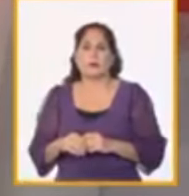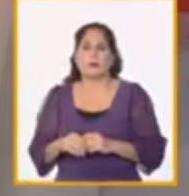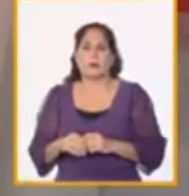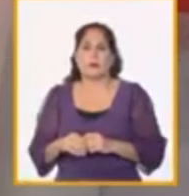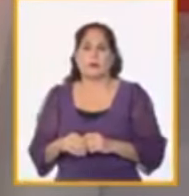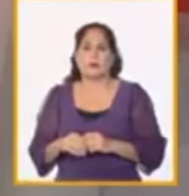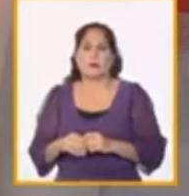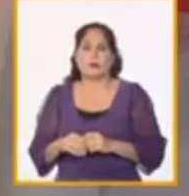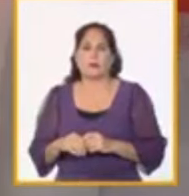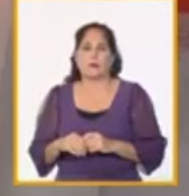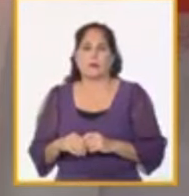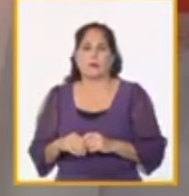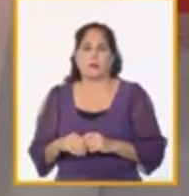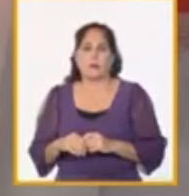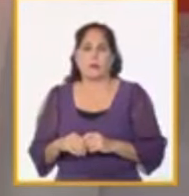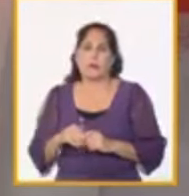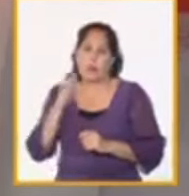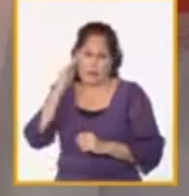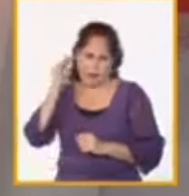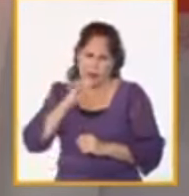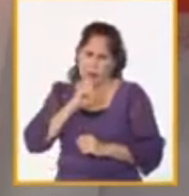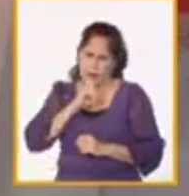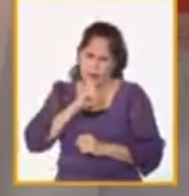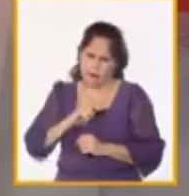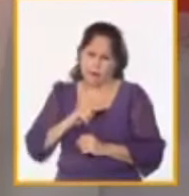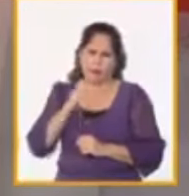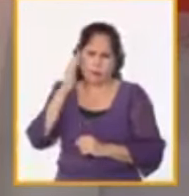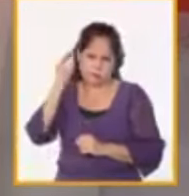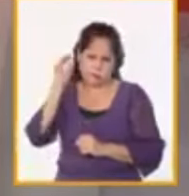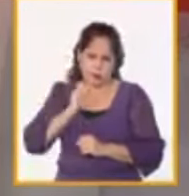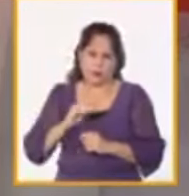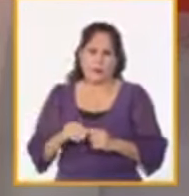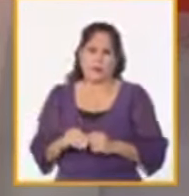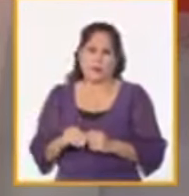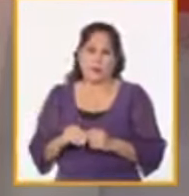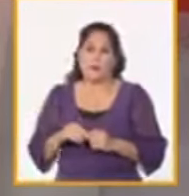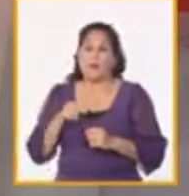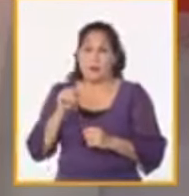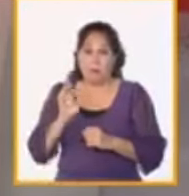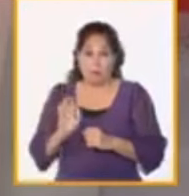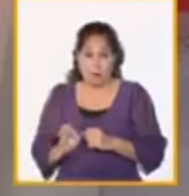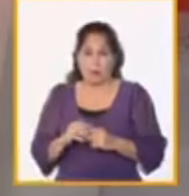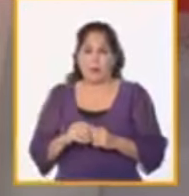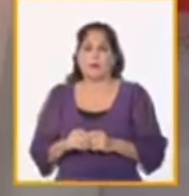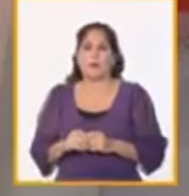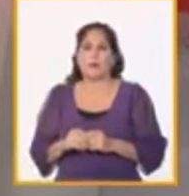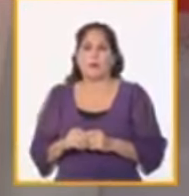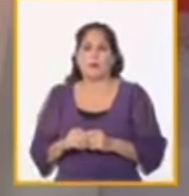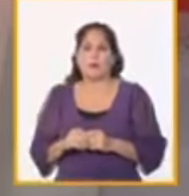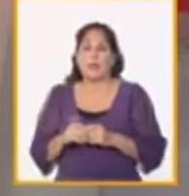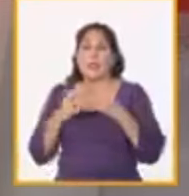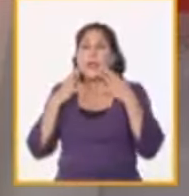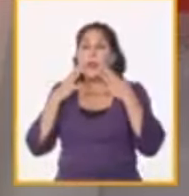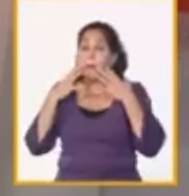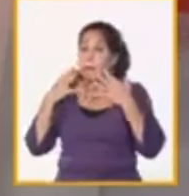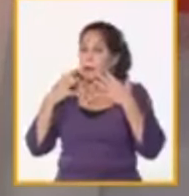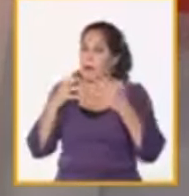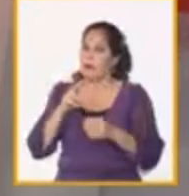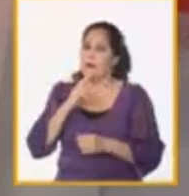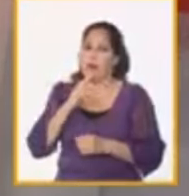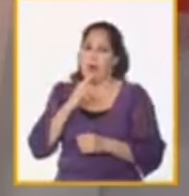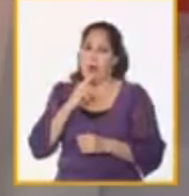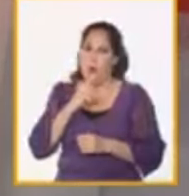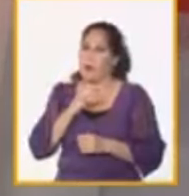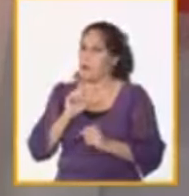todas las estructuras y todos los sectores del país. Pero este, por ser un sector vital para la vida cotidiana de